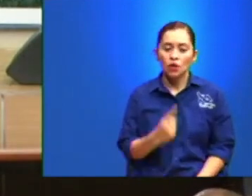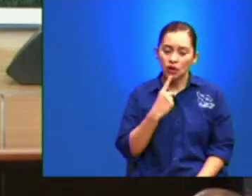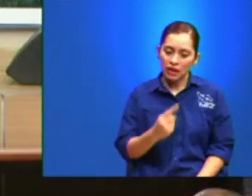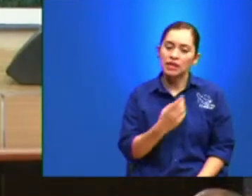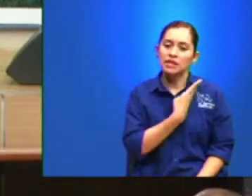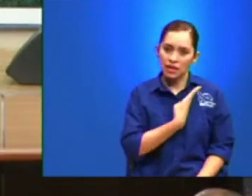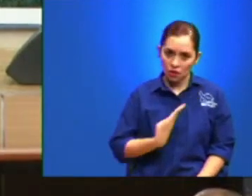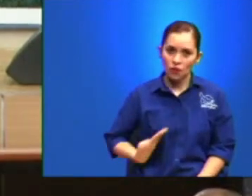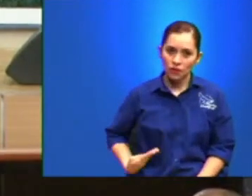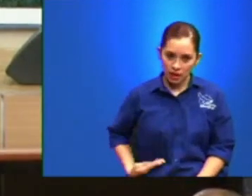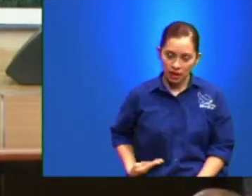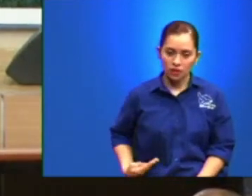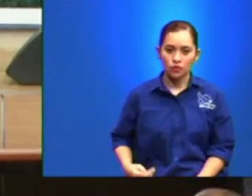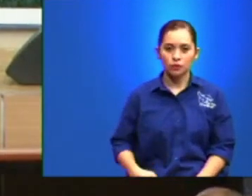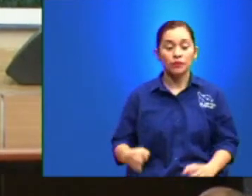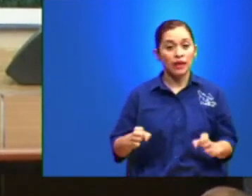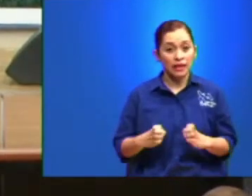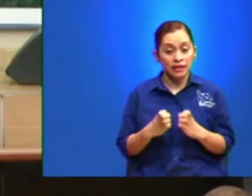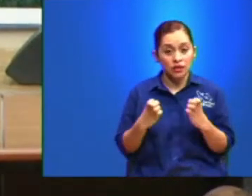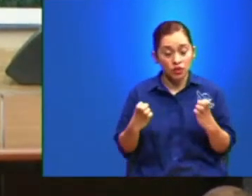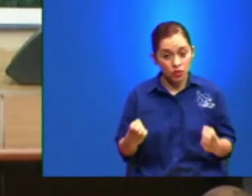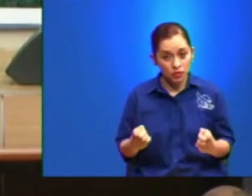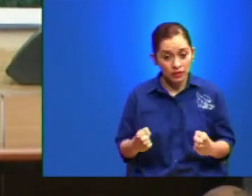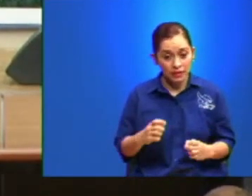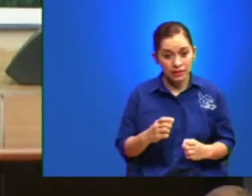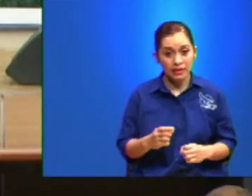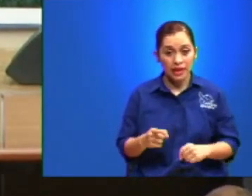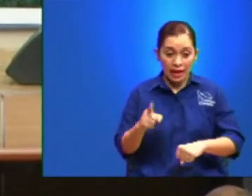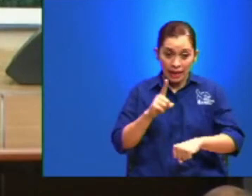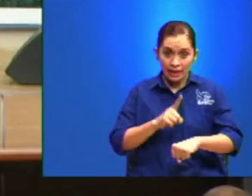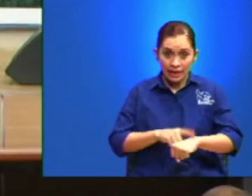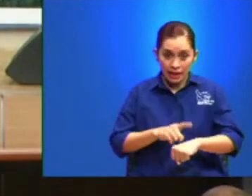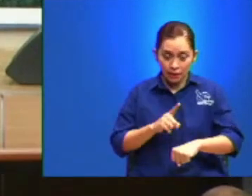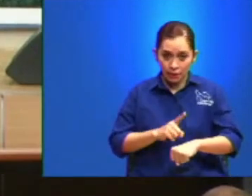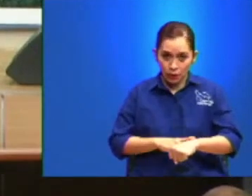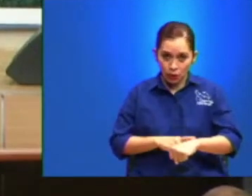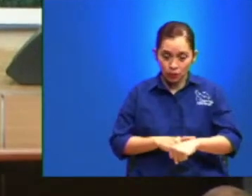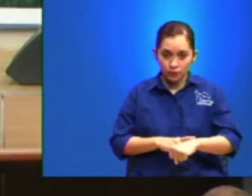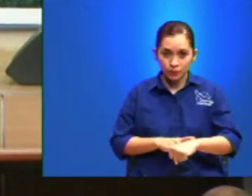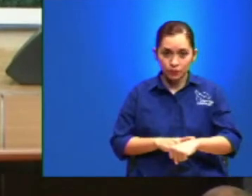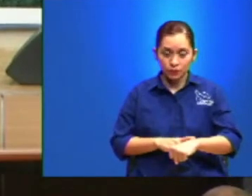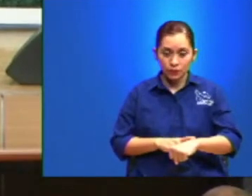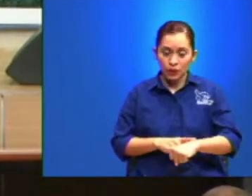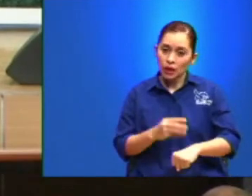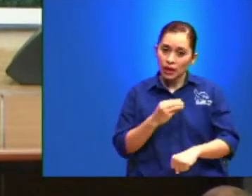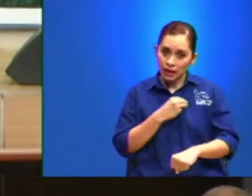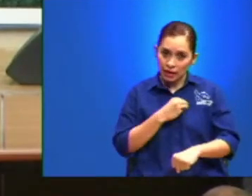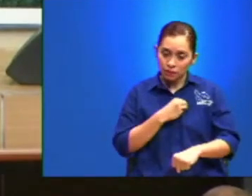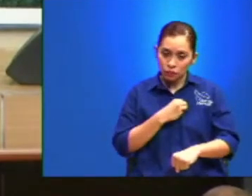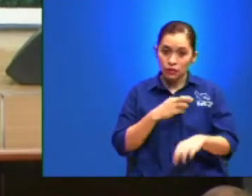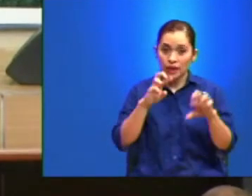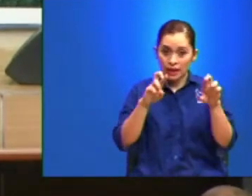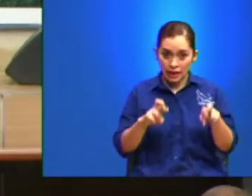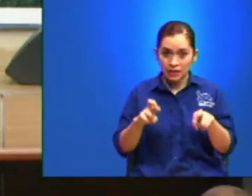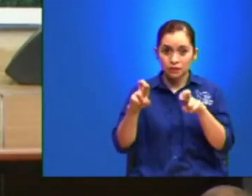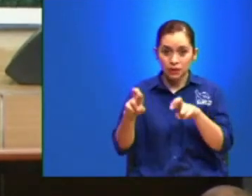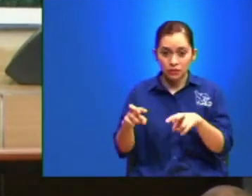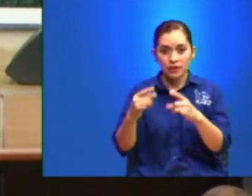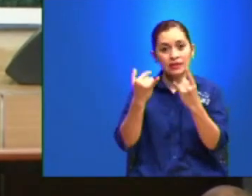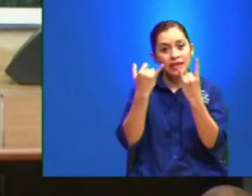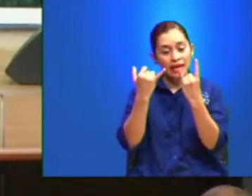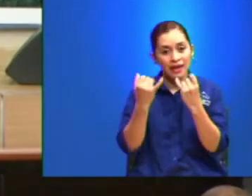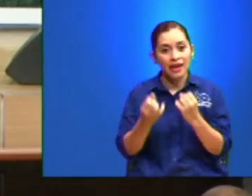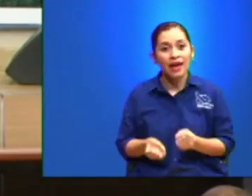entonces cómo van a ser todos ese tiempo queremos que pues los que estén vacunados traigan